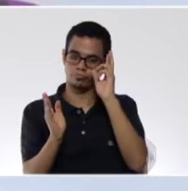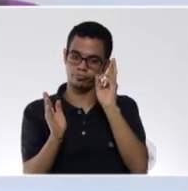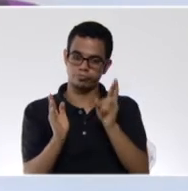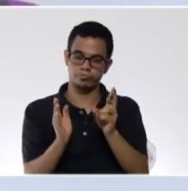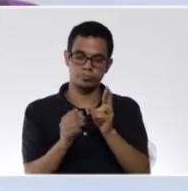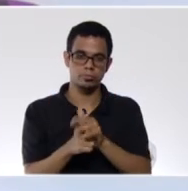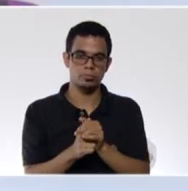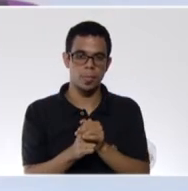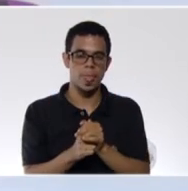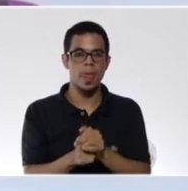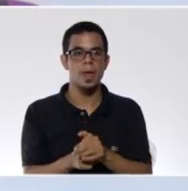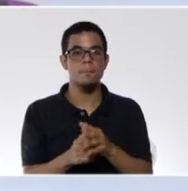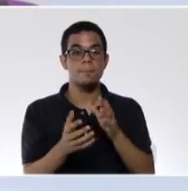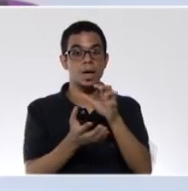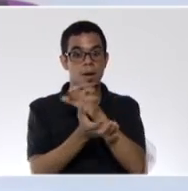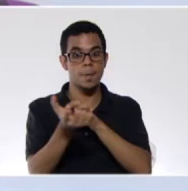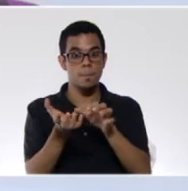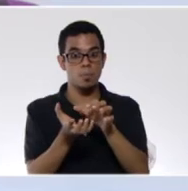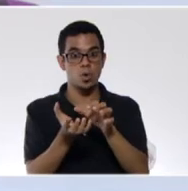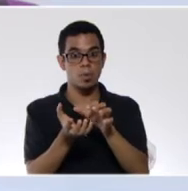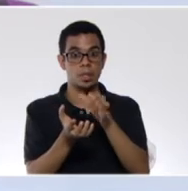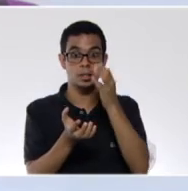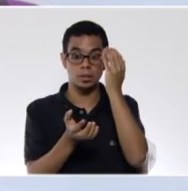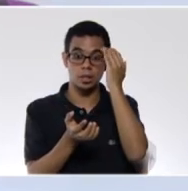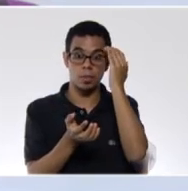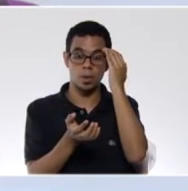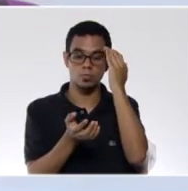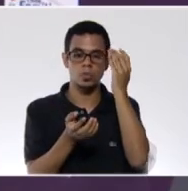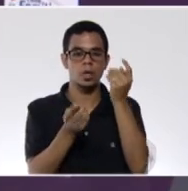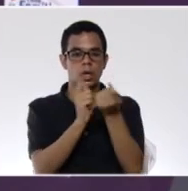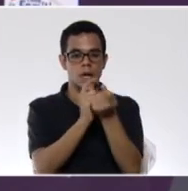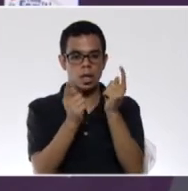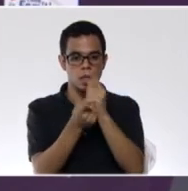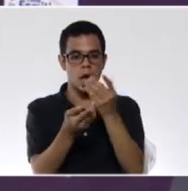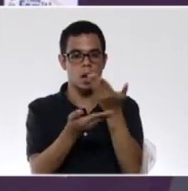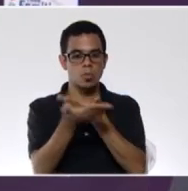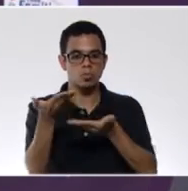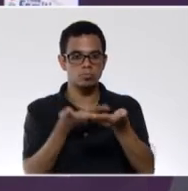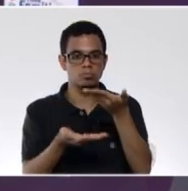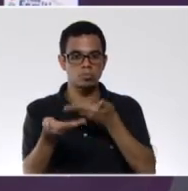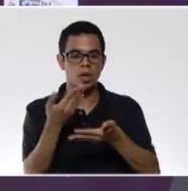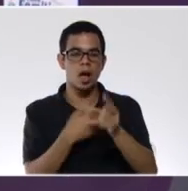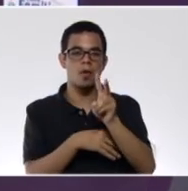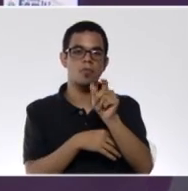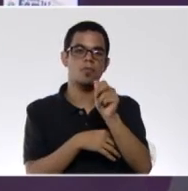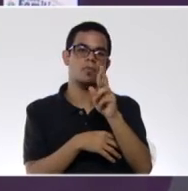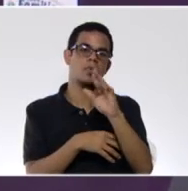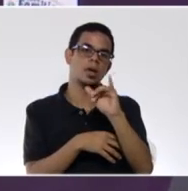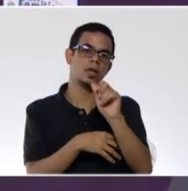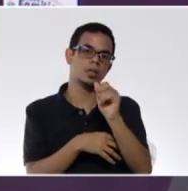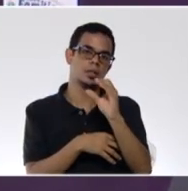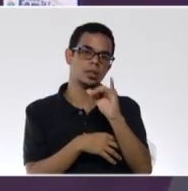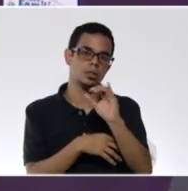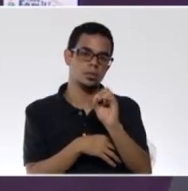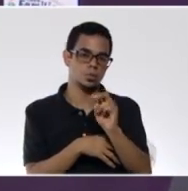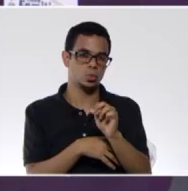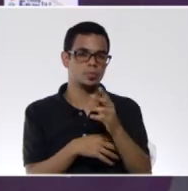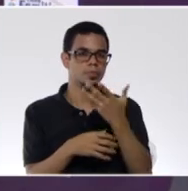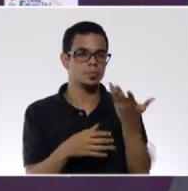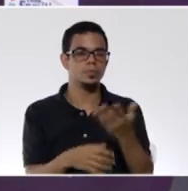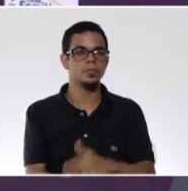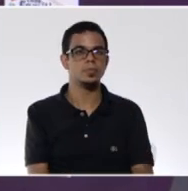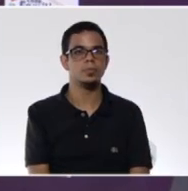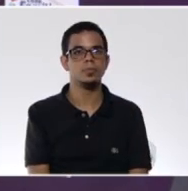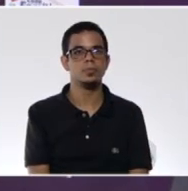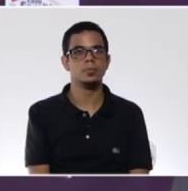identificar para saber que el problema es de variaciones. Y bueno, todos los casos posibles que se